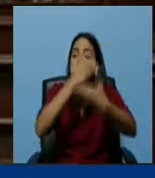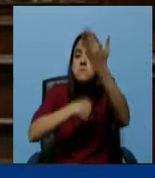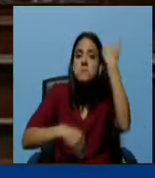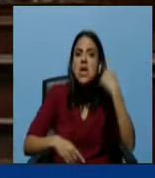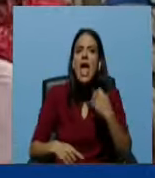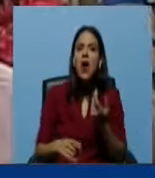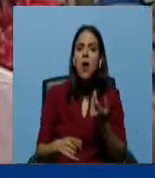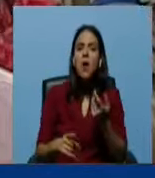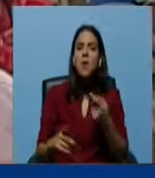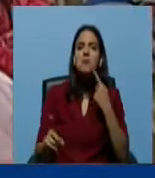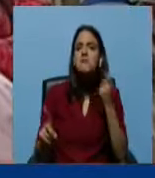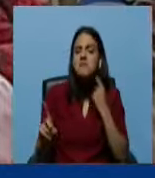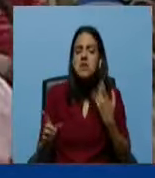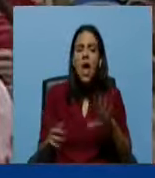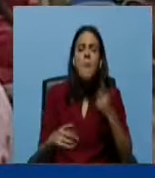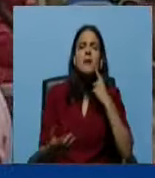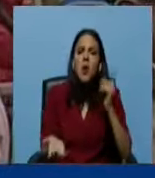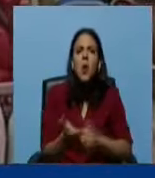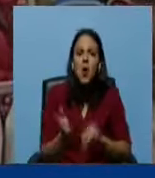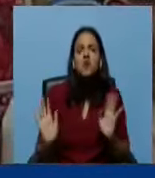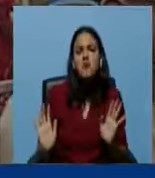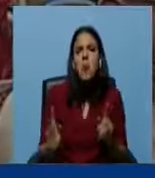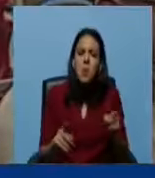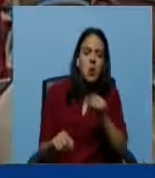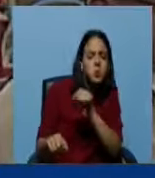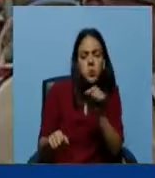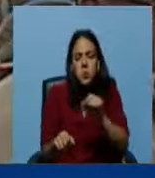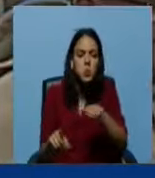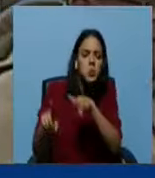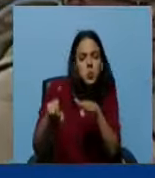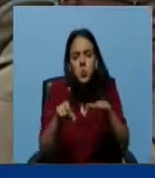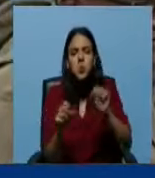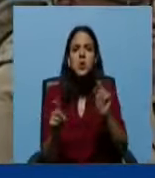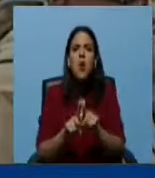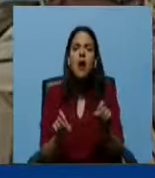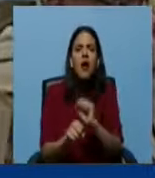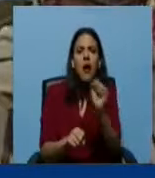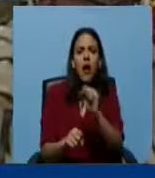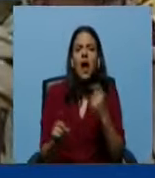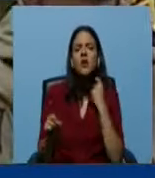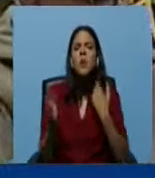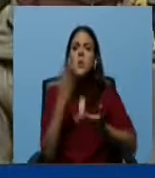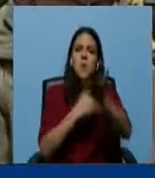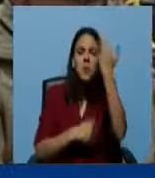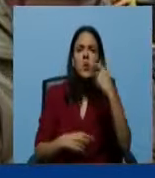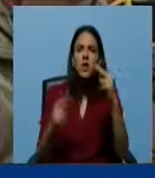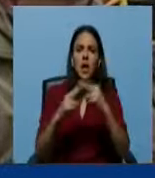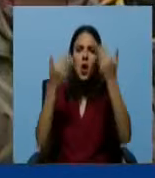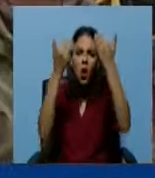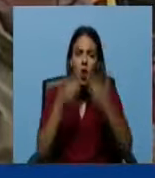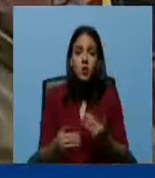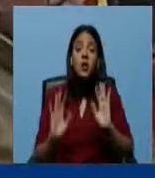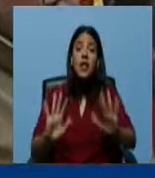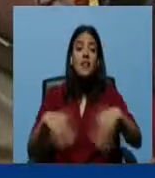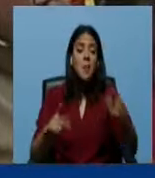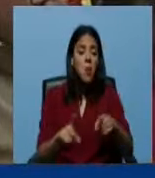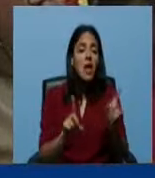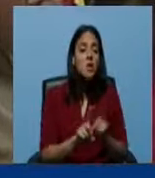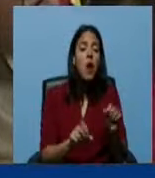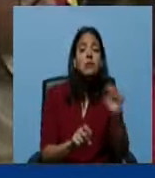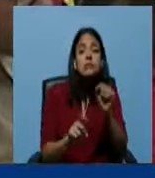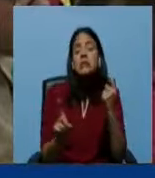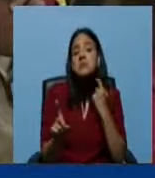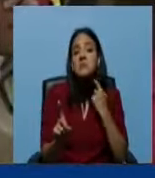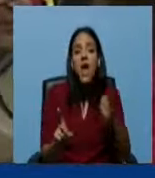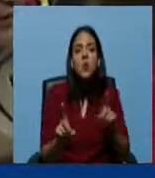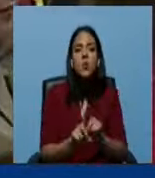cumplidor. Ahí hicimos todas las campañas, ustedes me conocieron en ese Jeep. ¿Ah? Después llegó un momento que el motor dijo,